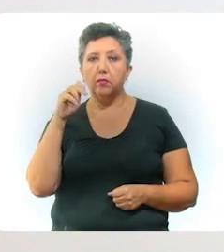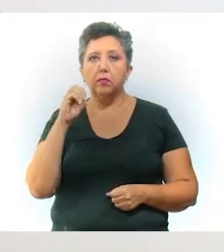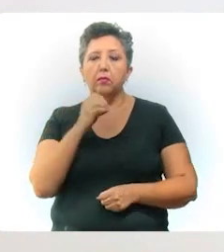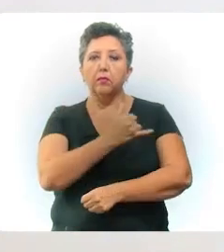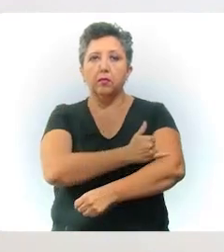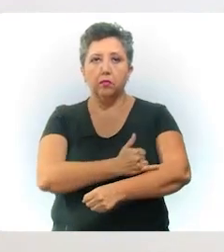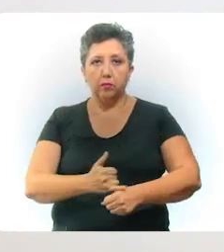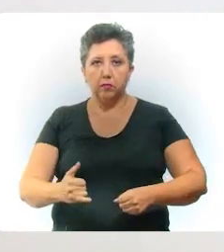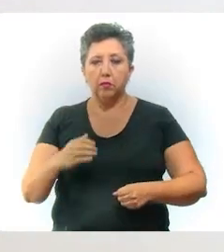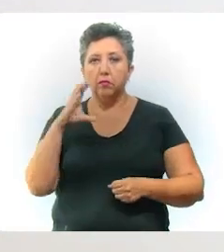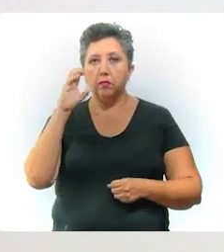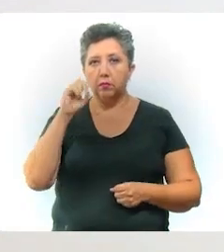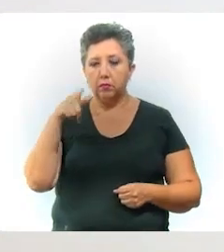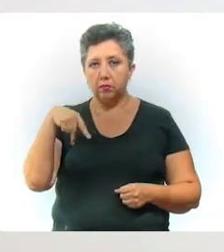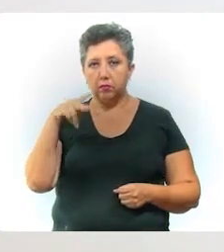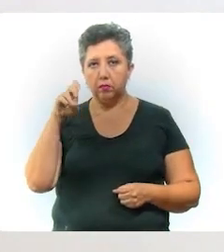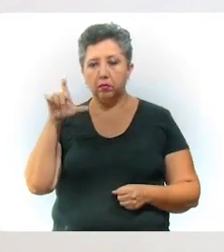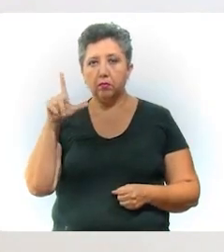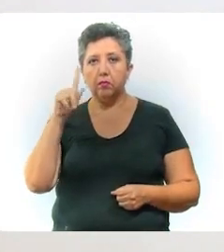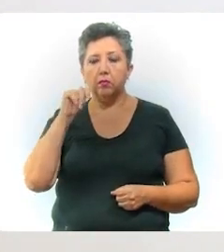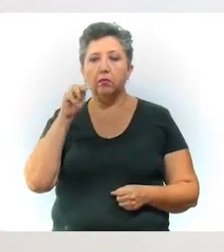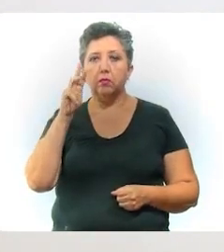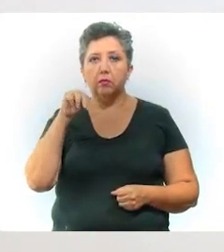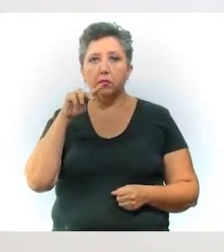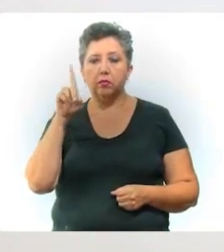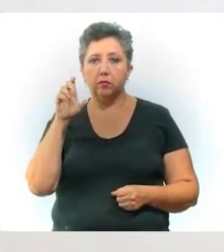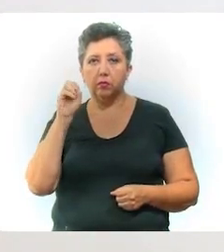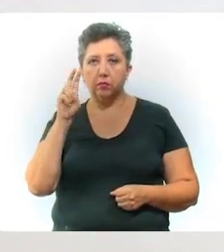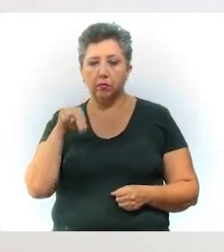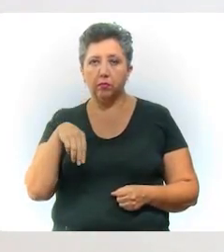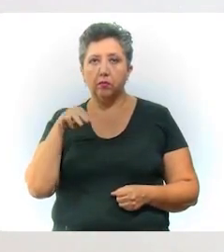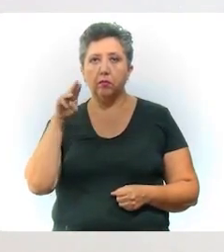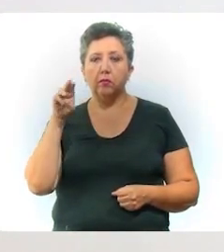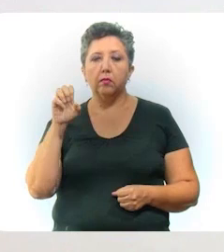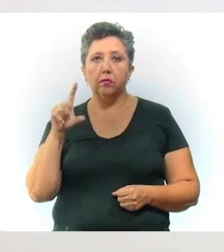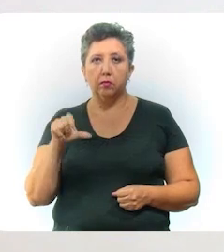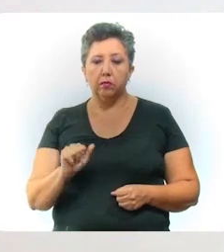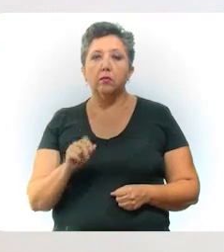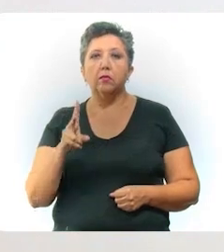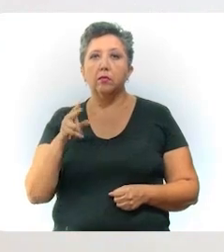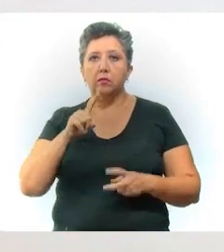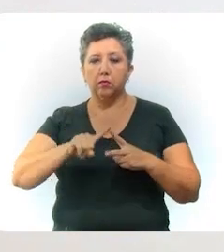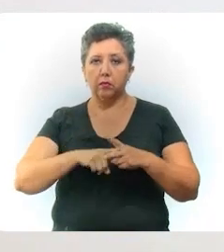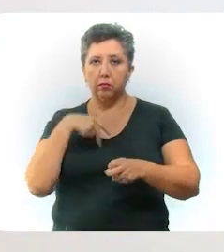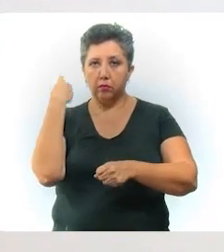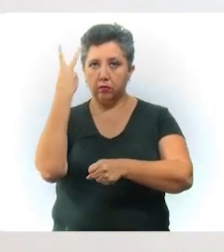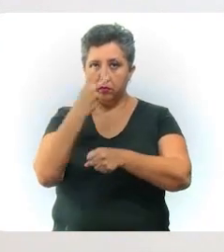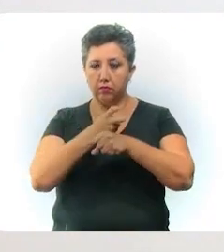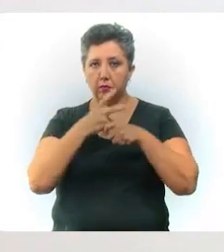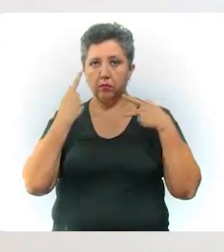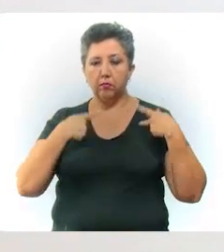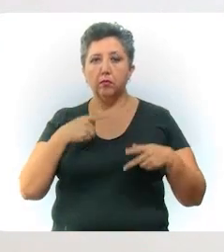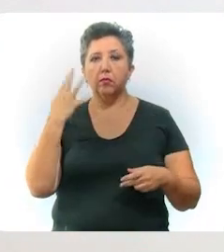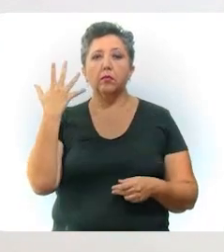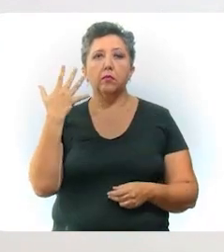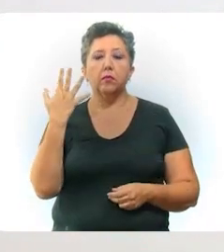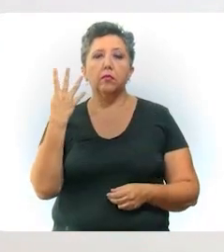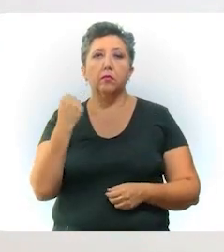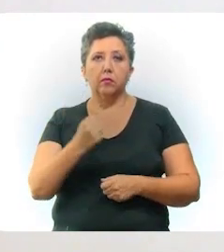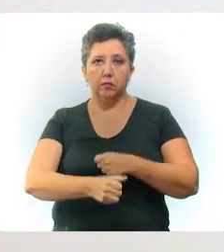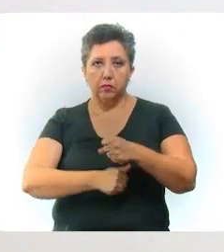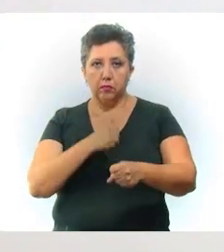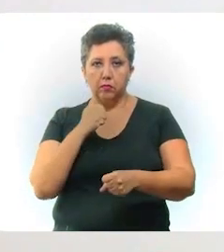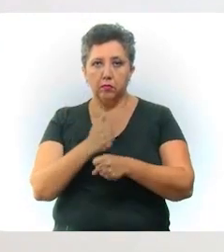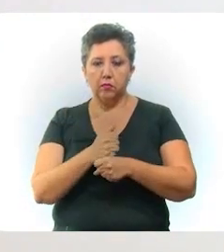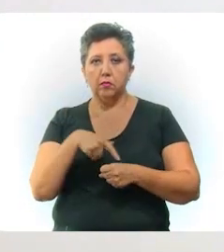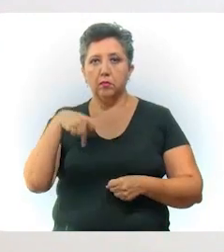Izamal, Concal, Espita, Temozón, Muna y Jalachó. También se inició la segunda dosis para personas de 50 a